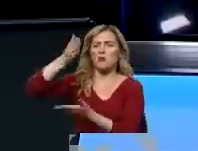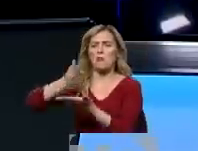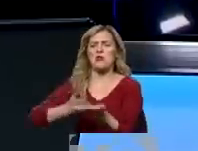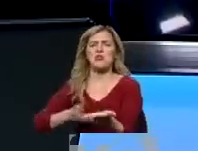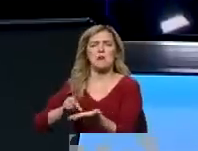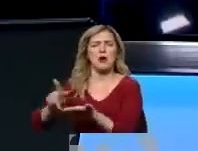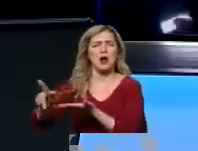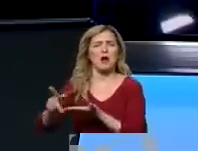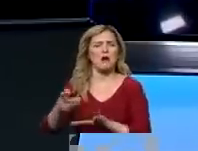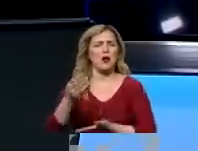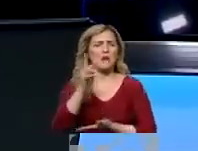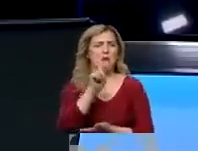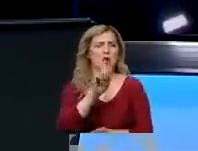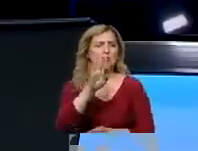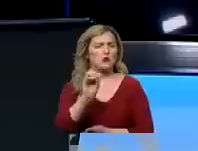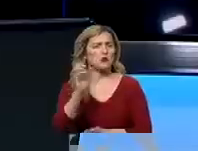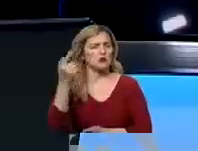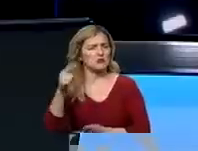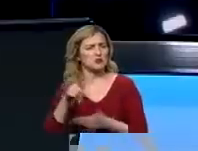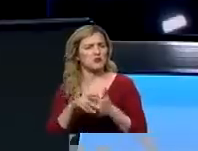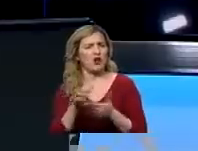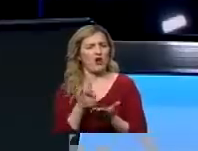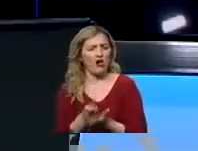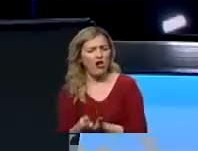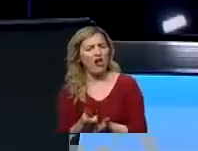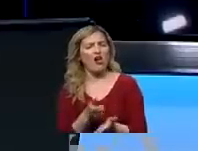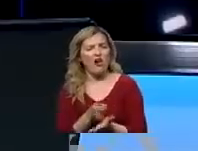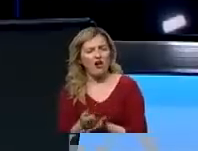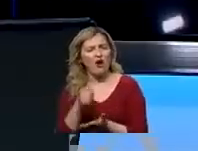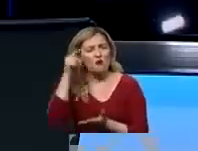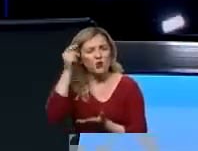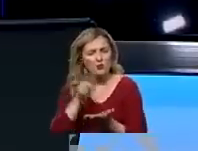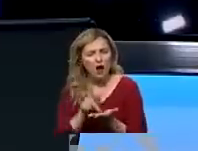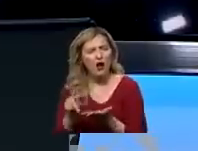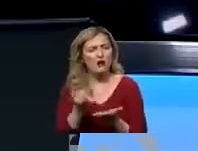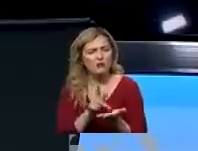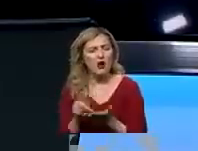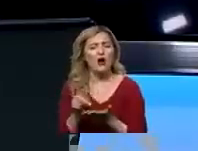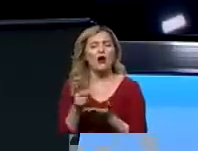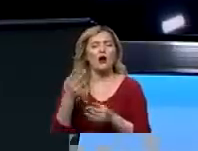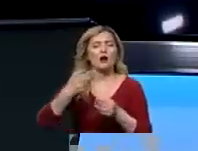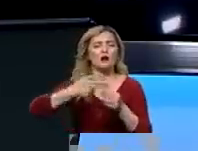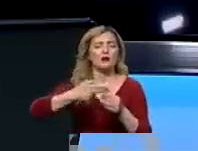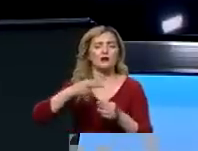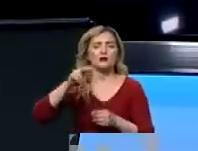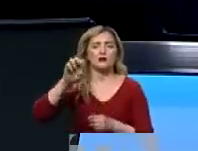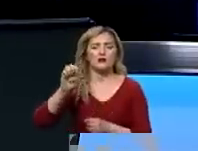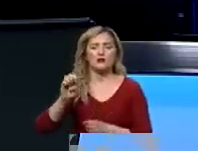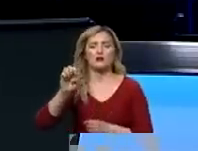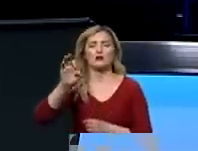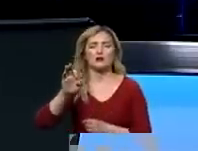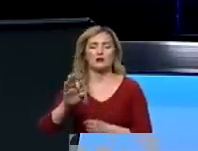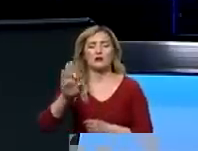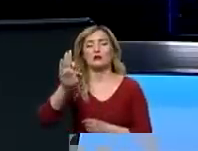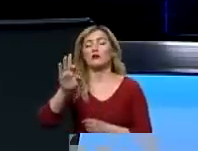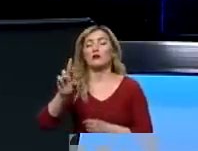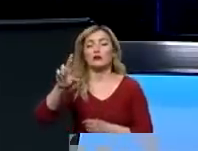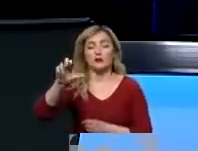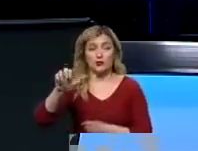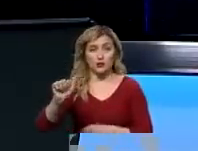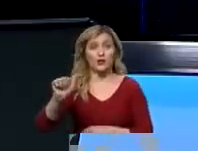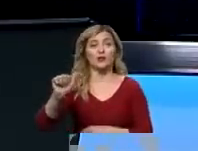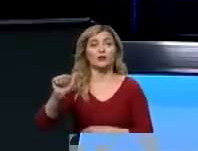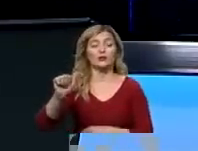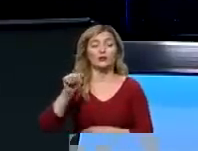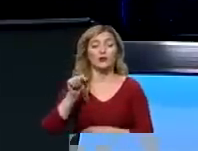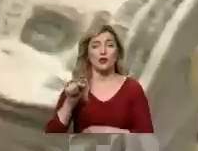1.400 millones de dólares se gasta en el subsidio del diésel y gasolinas extra y Ecopaís. También lo criticó duramente en su momento el expresidente